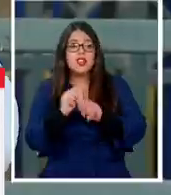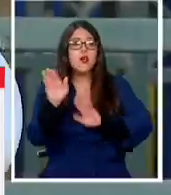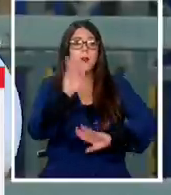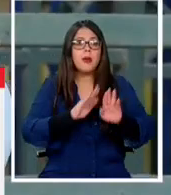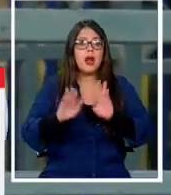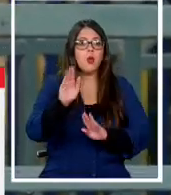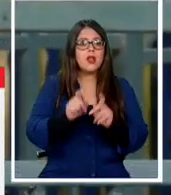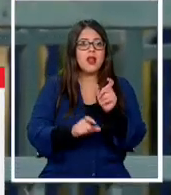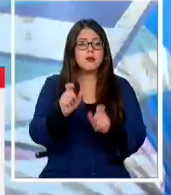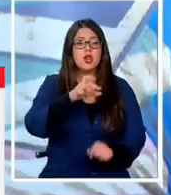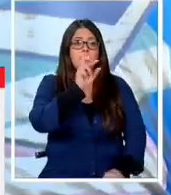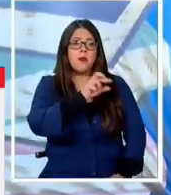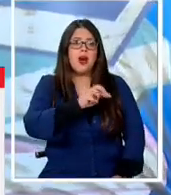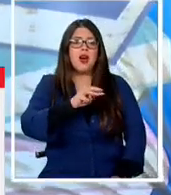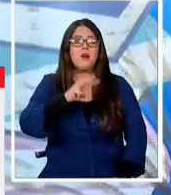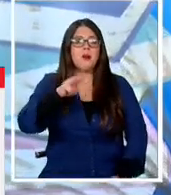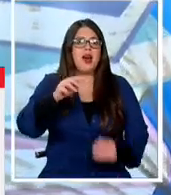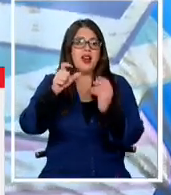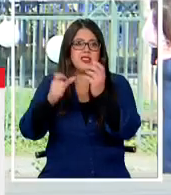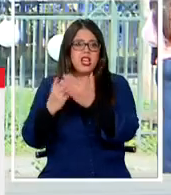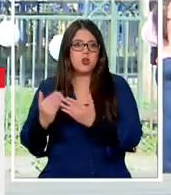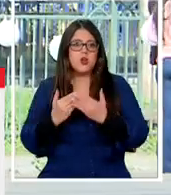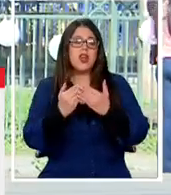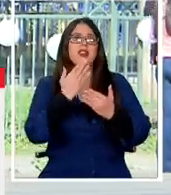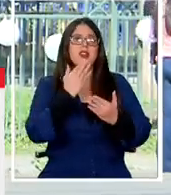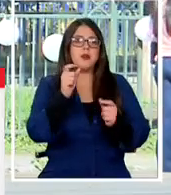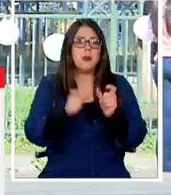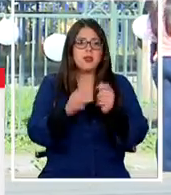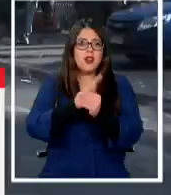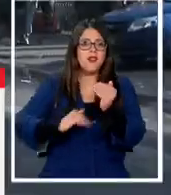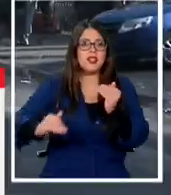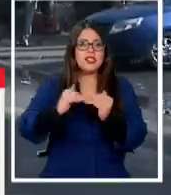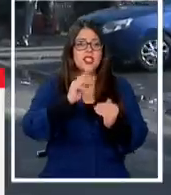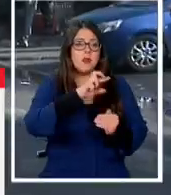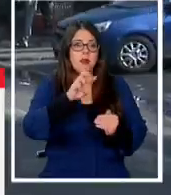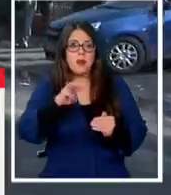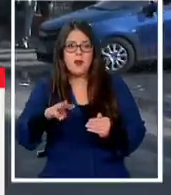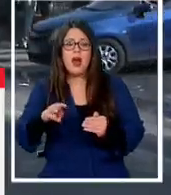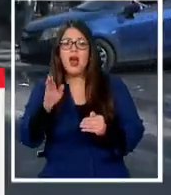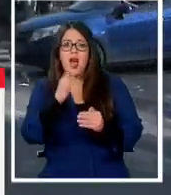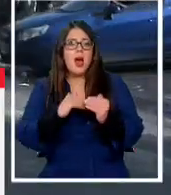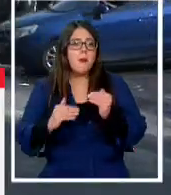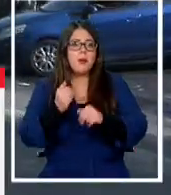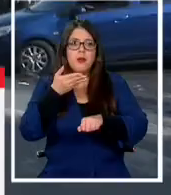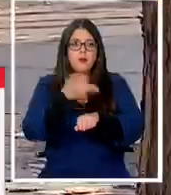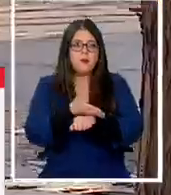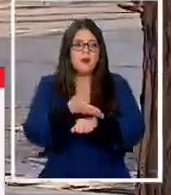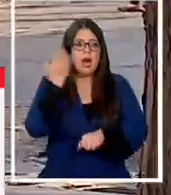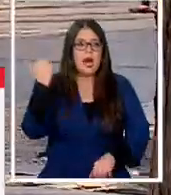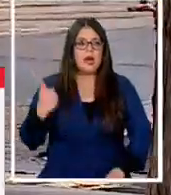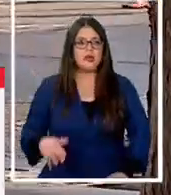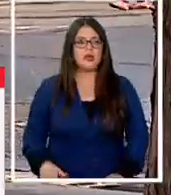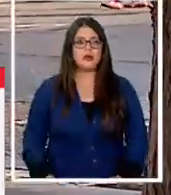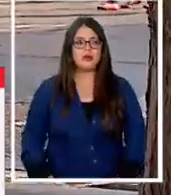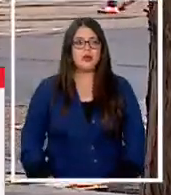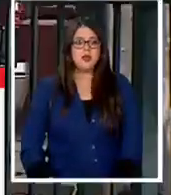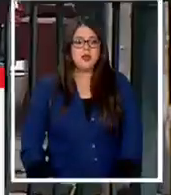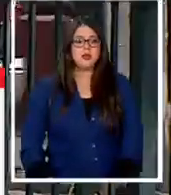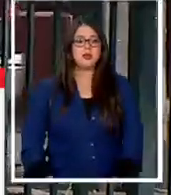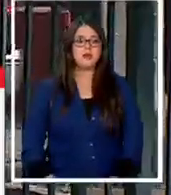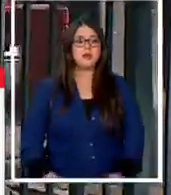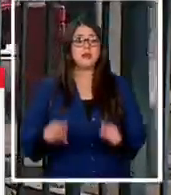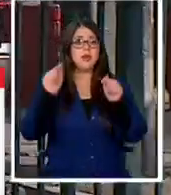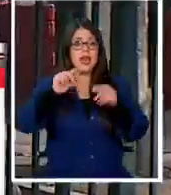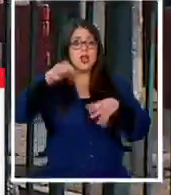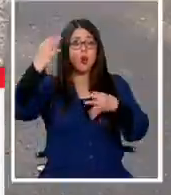resguardar la integridad de apoderados y estudiantes. Incluso vecinos y apoderados hicieron el mismo requerimiento. Están los